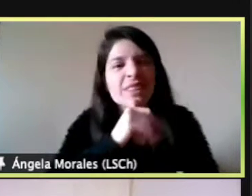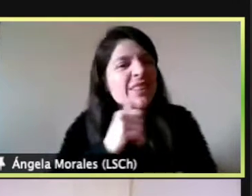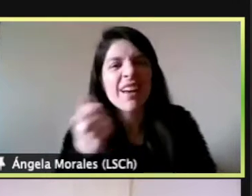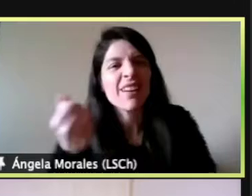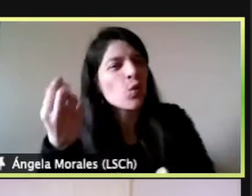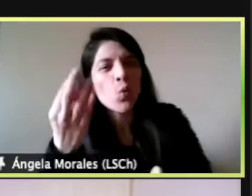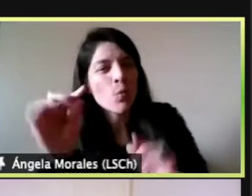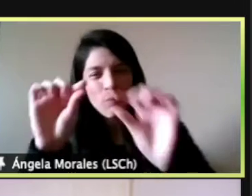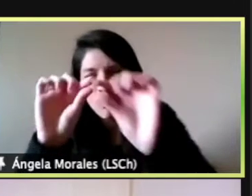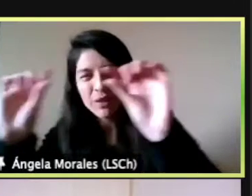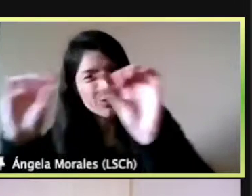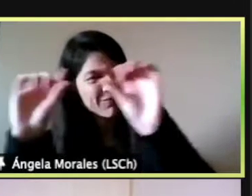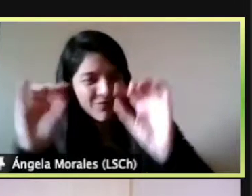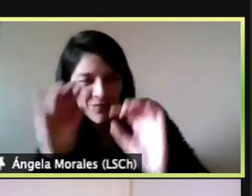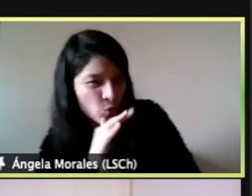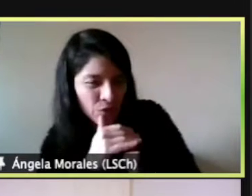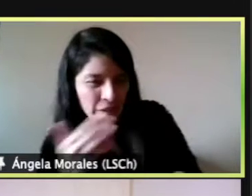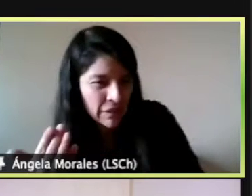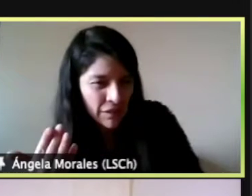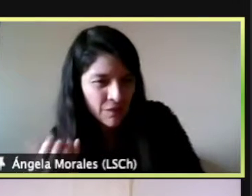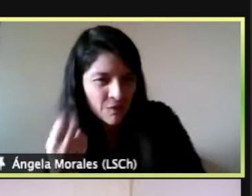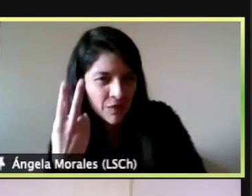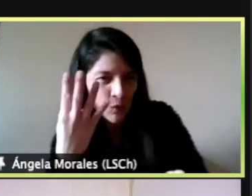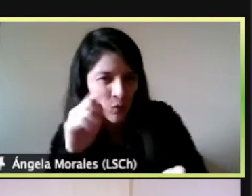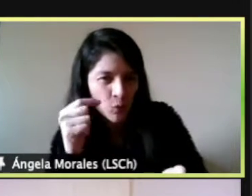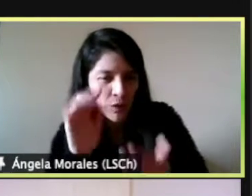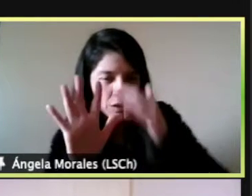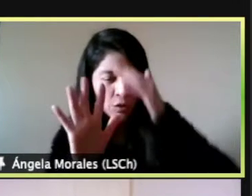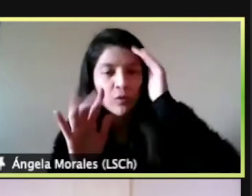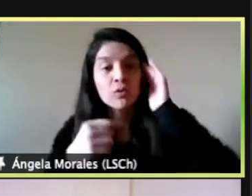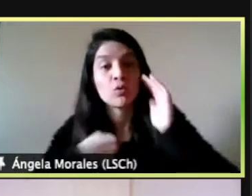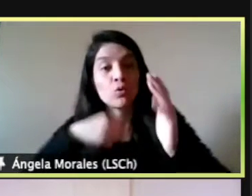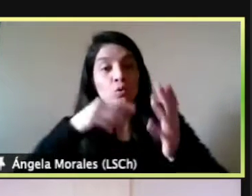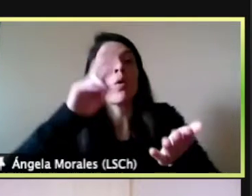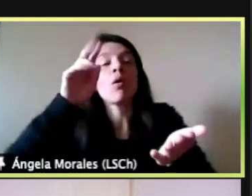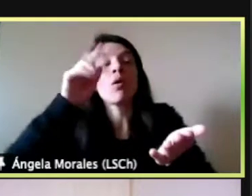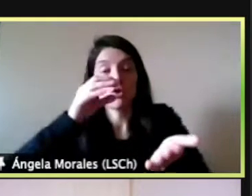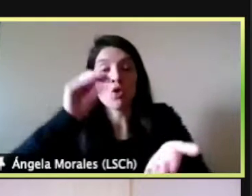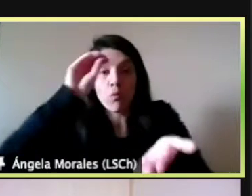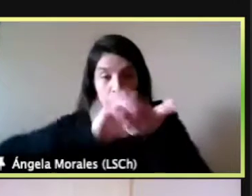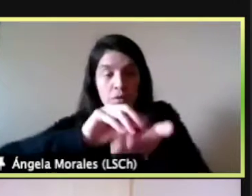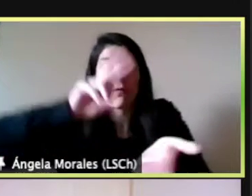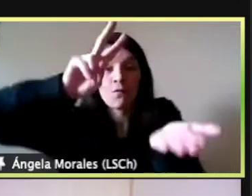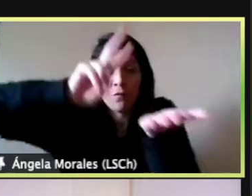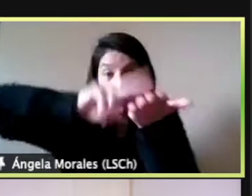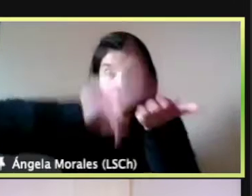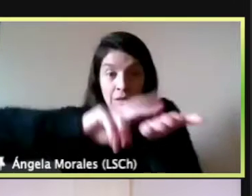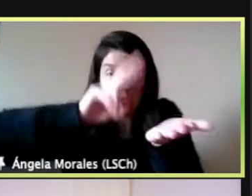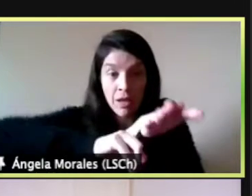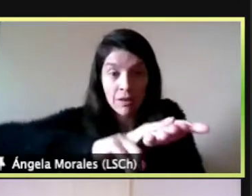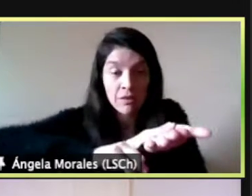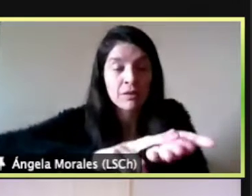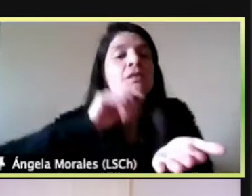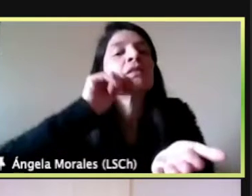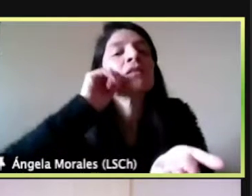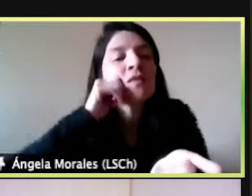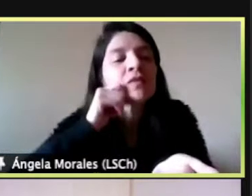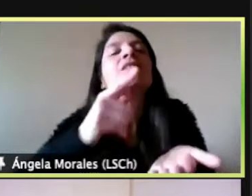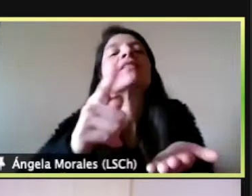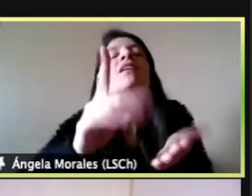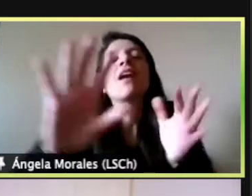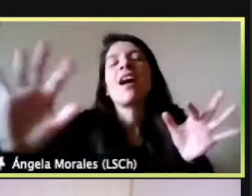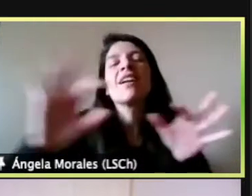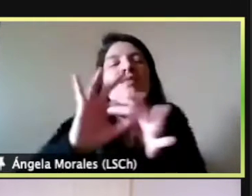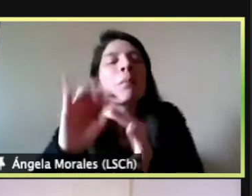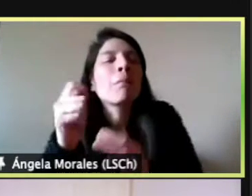Por lo tanto, si yo le coloco verdadero, me va a permitir asociar a lo que se parezca más dentro de